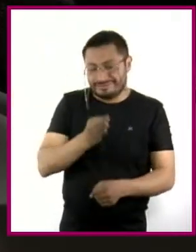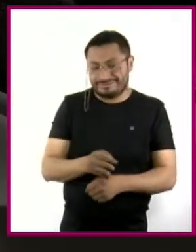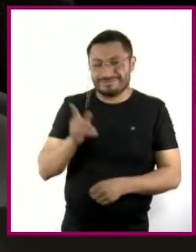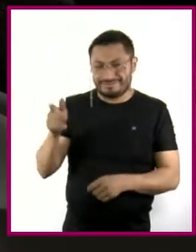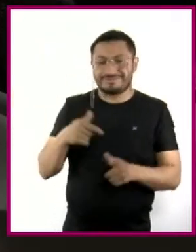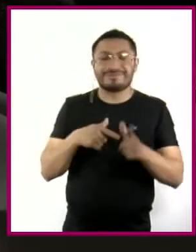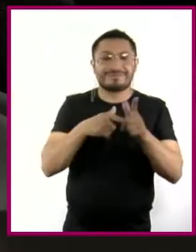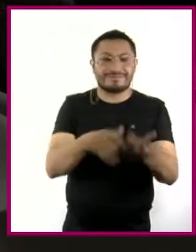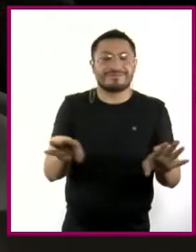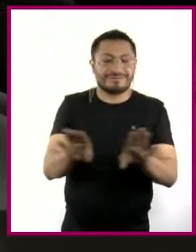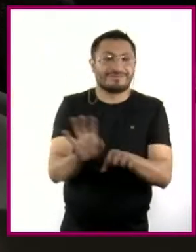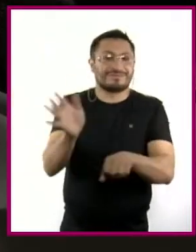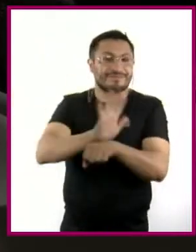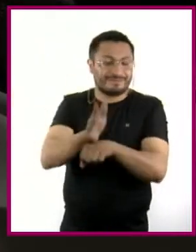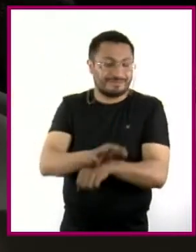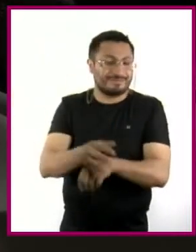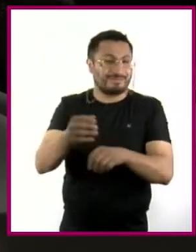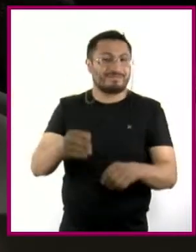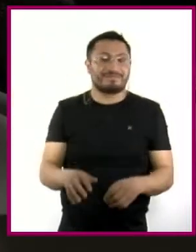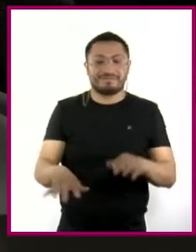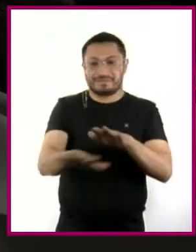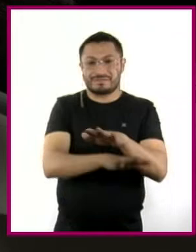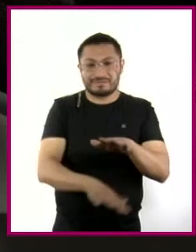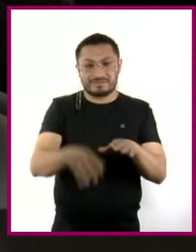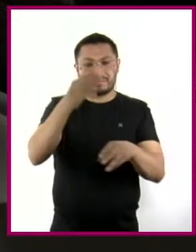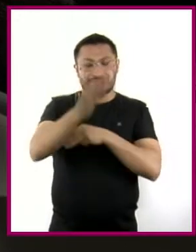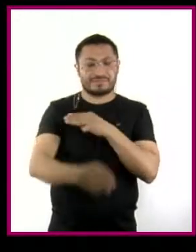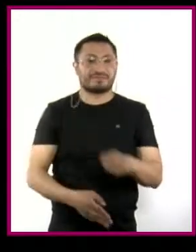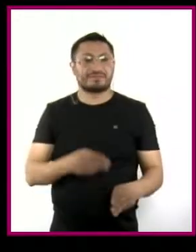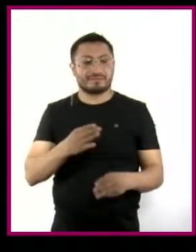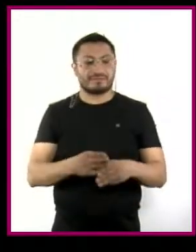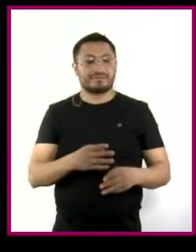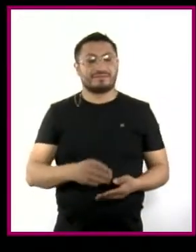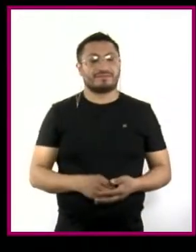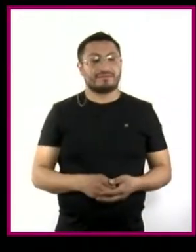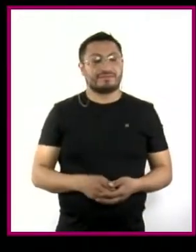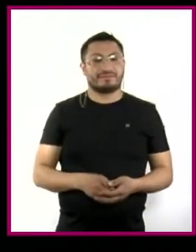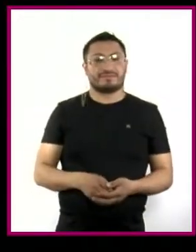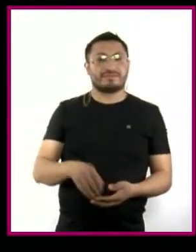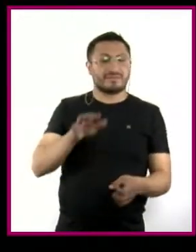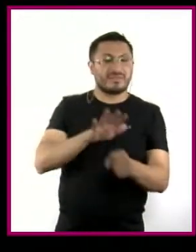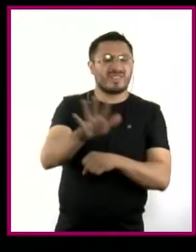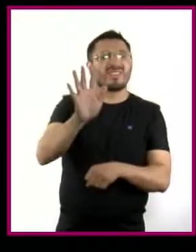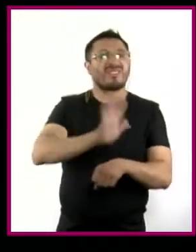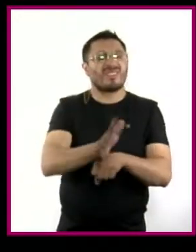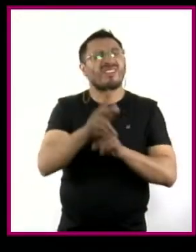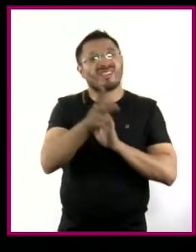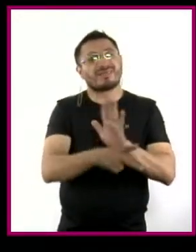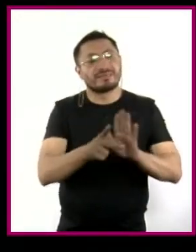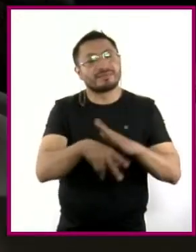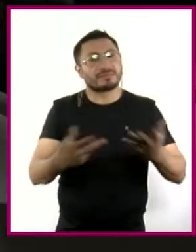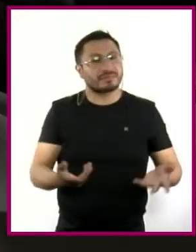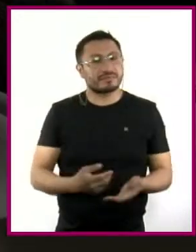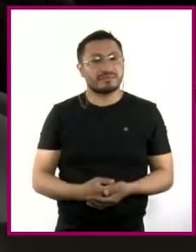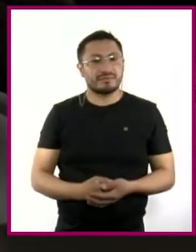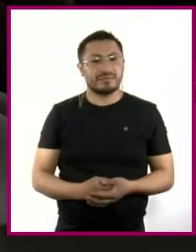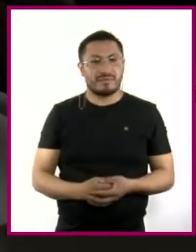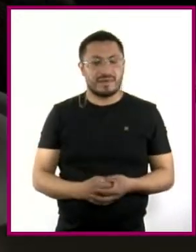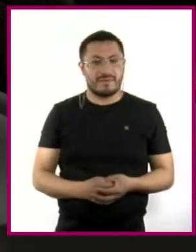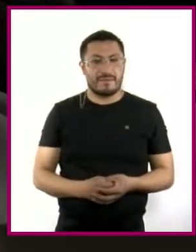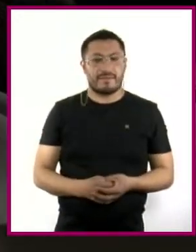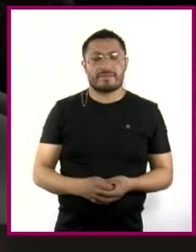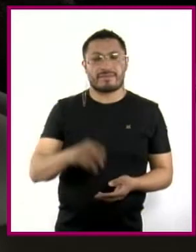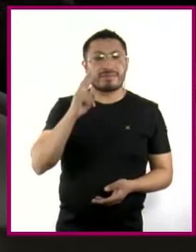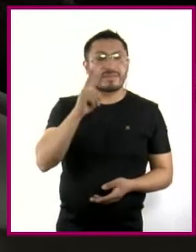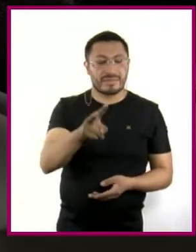un referente cinematográfico a nivel mundial. ¿Sabes de qué película se trata? Vamos a ver